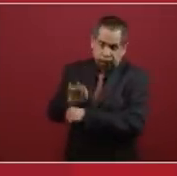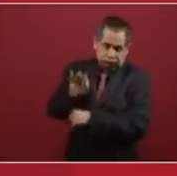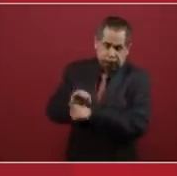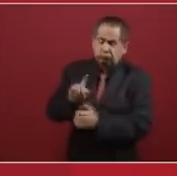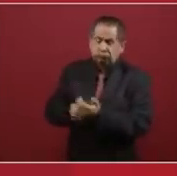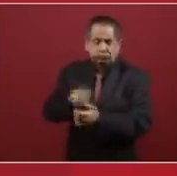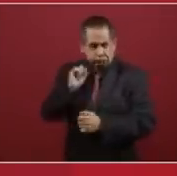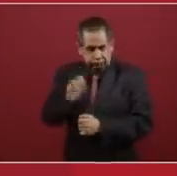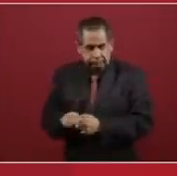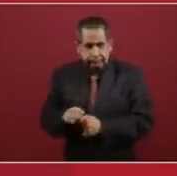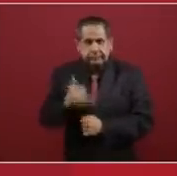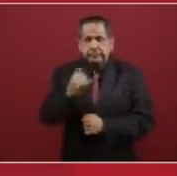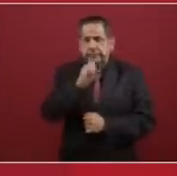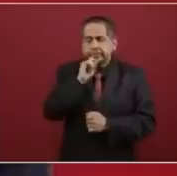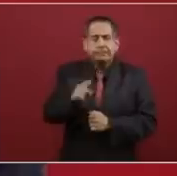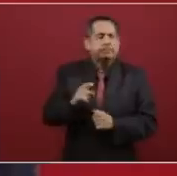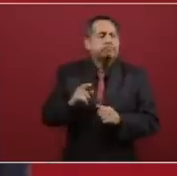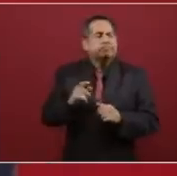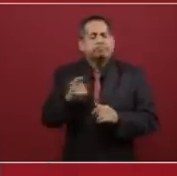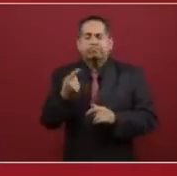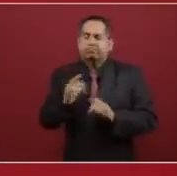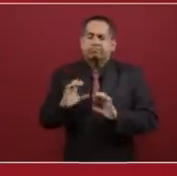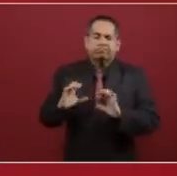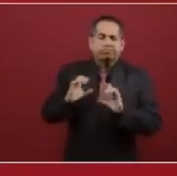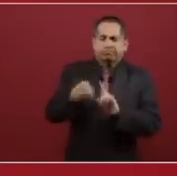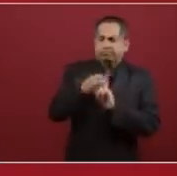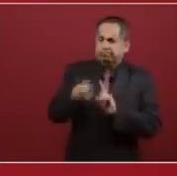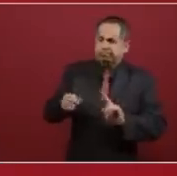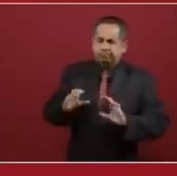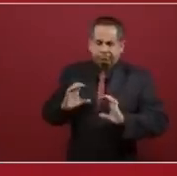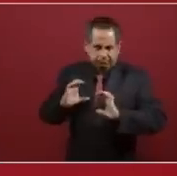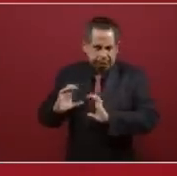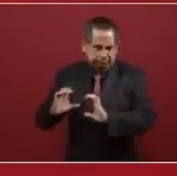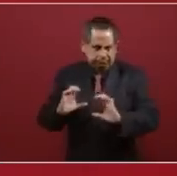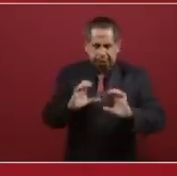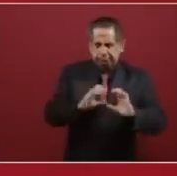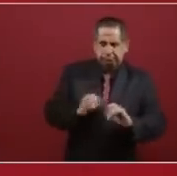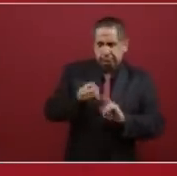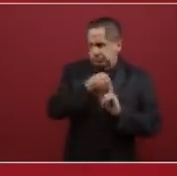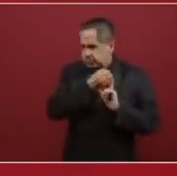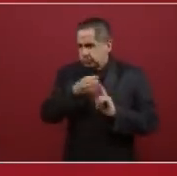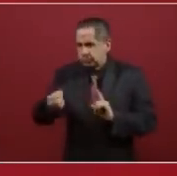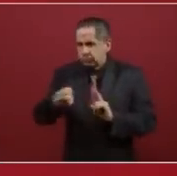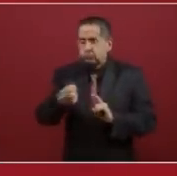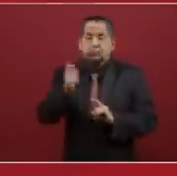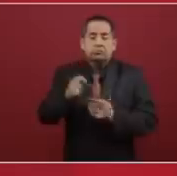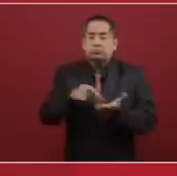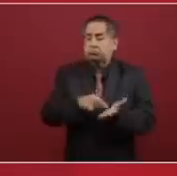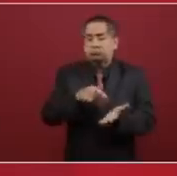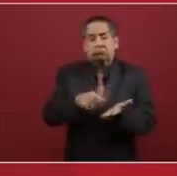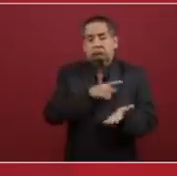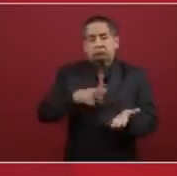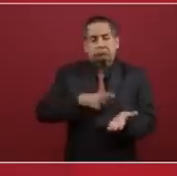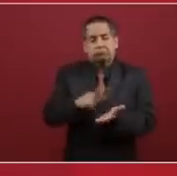también para mantener el orden y que se respeten las